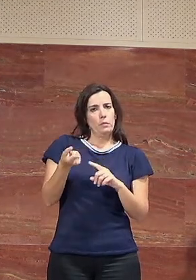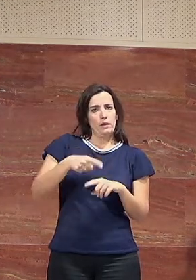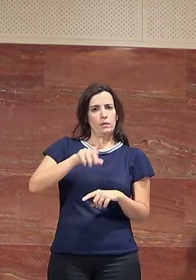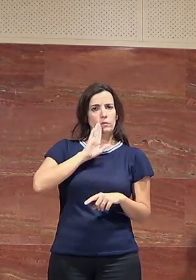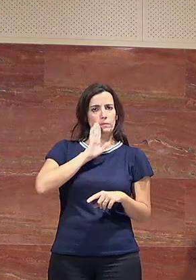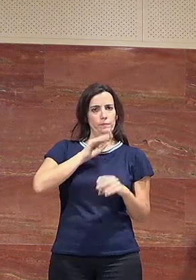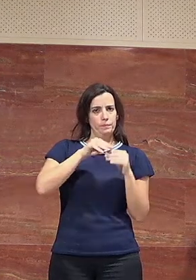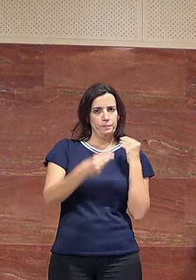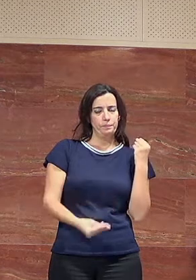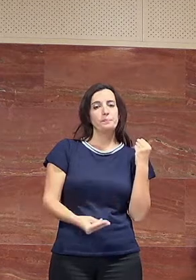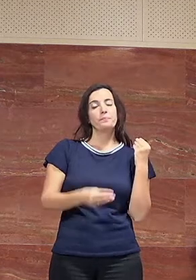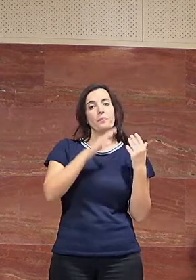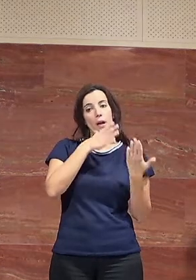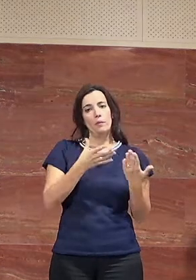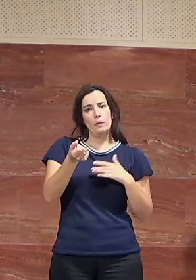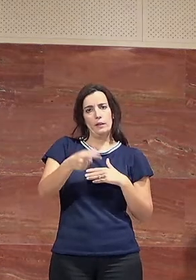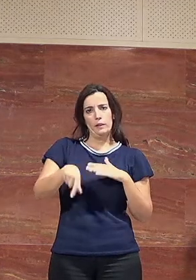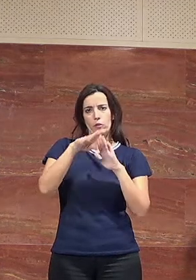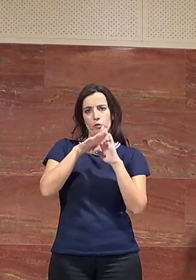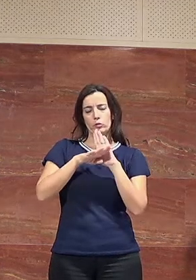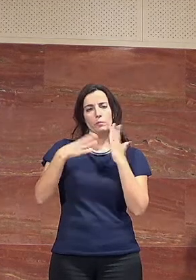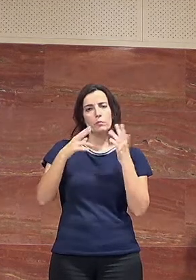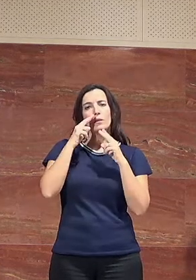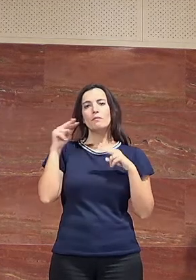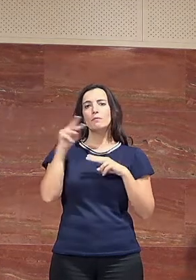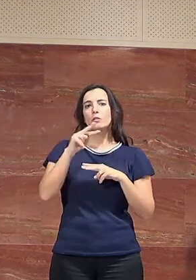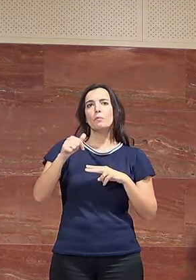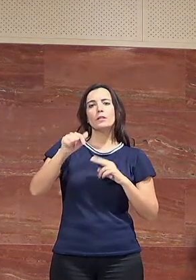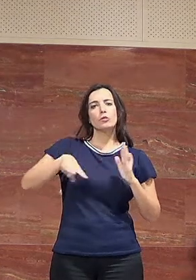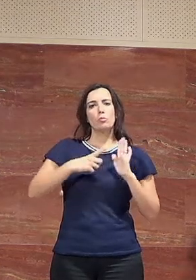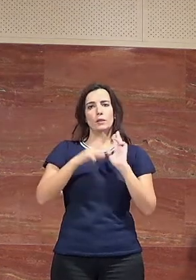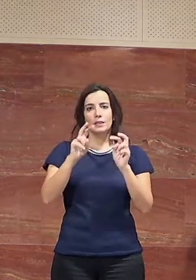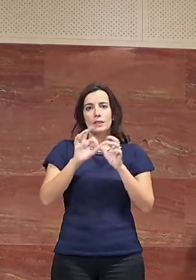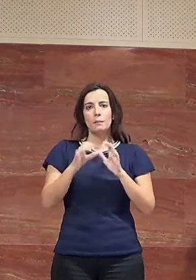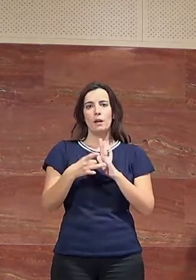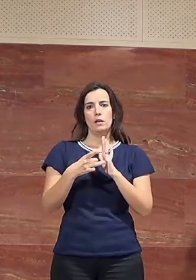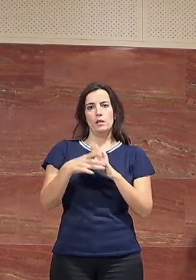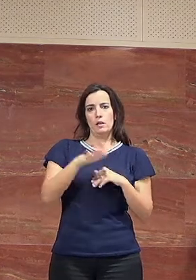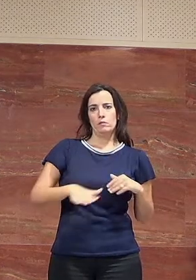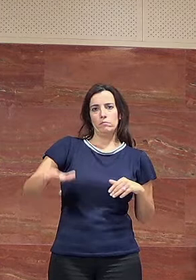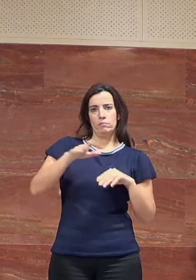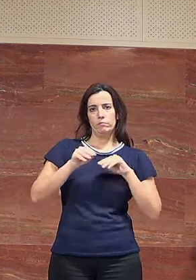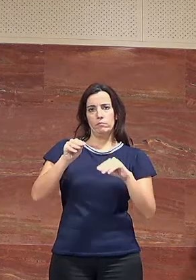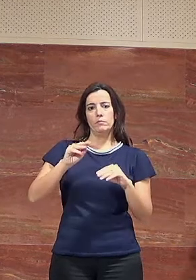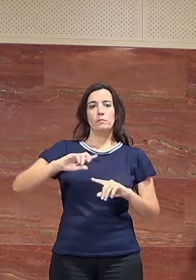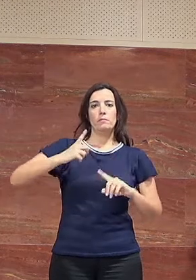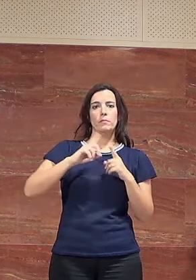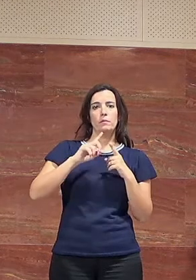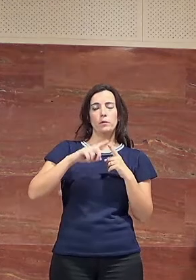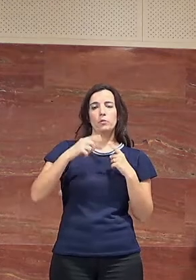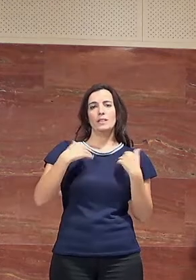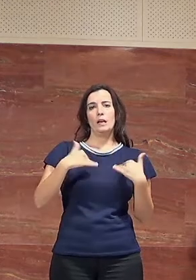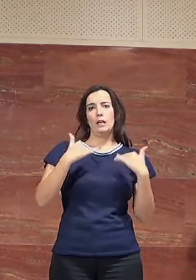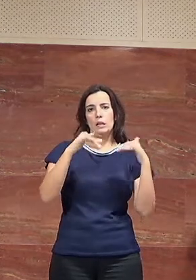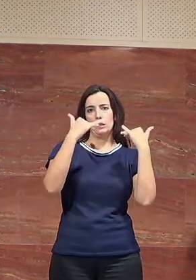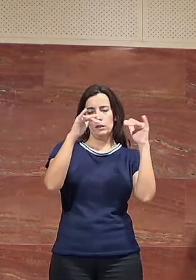pero con una visión más completa en cuanto a la calidad de ese espacio. En el primero establecíamos esa jerarquía viaria,